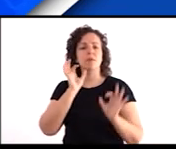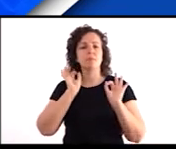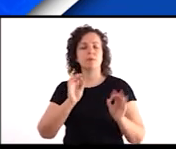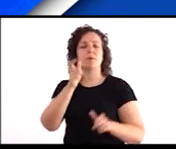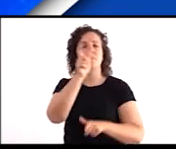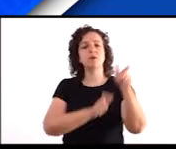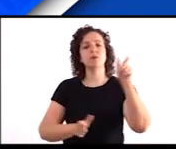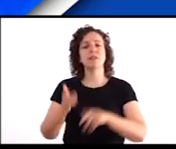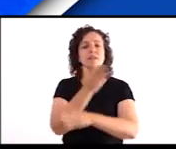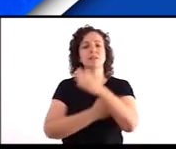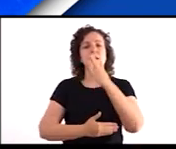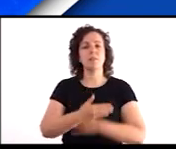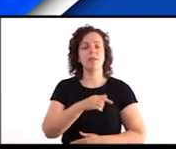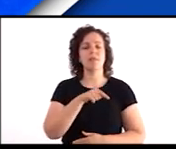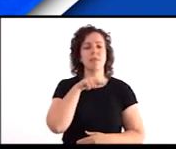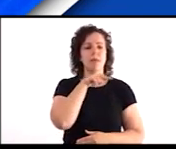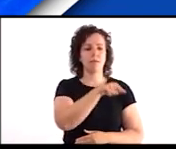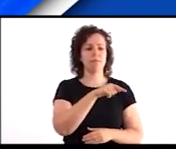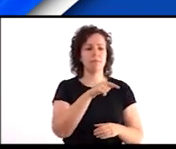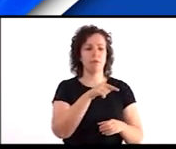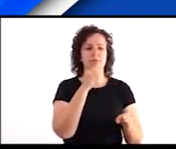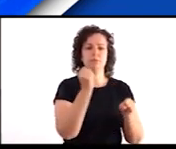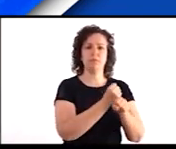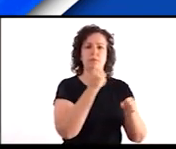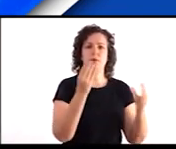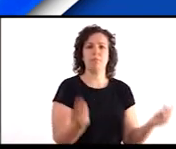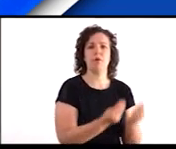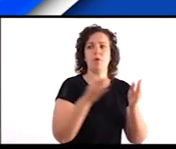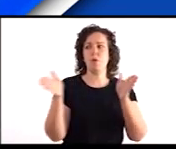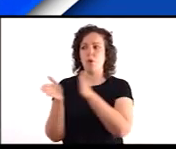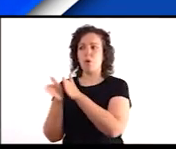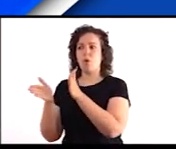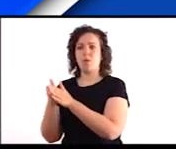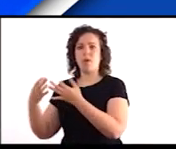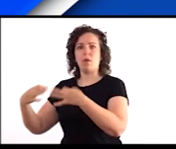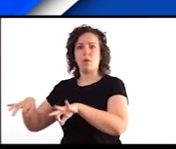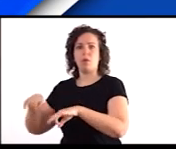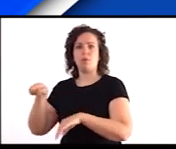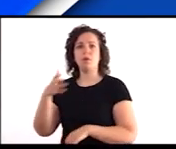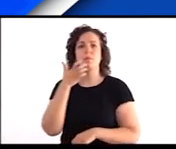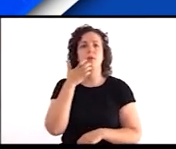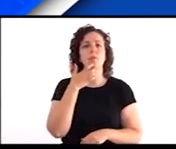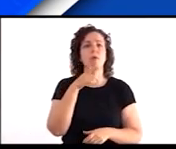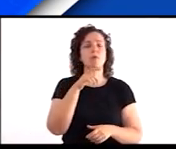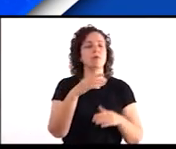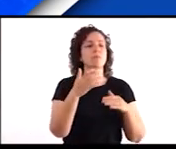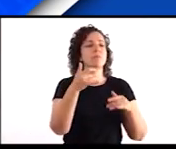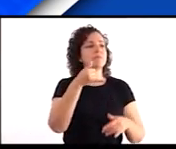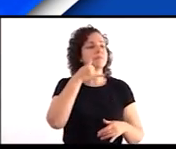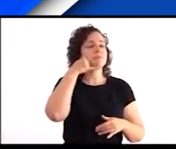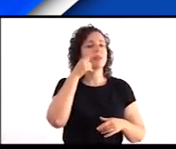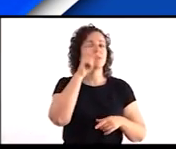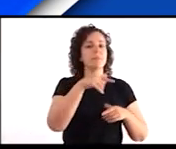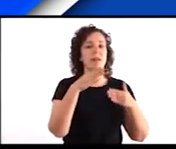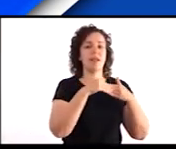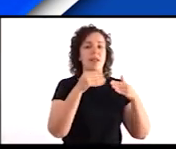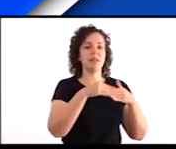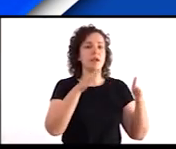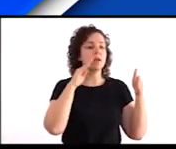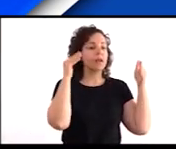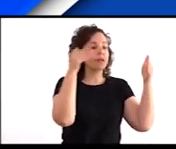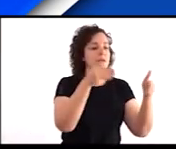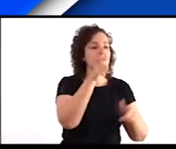desde su perspectiva. Vamos a hacer actividades, pero ellos son los que tienen que venir a decirme cuáles son no